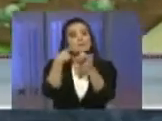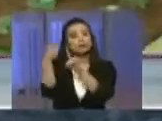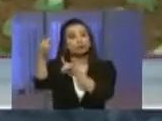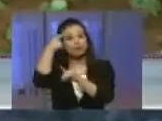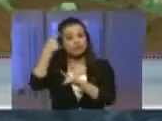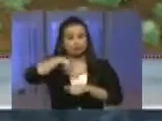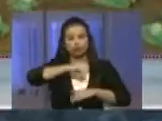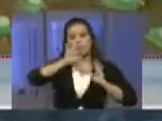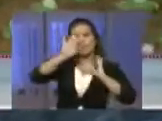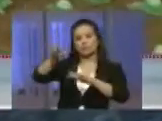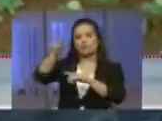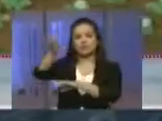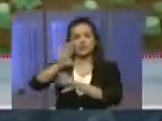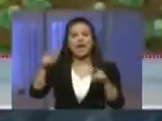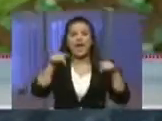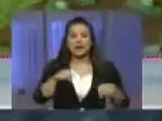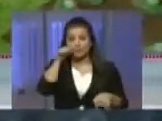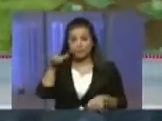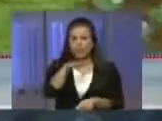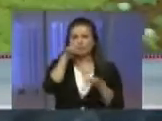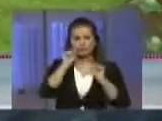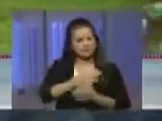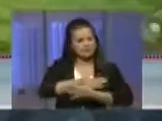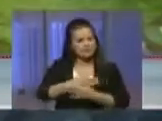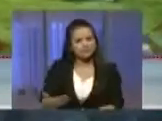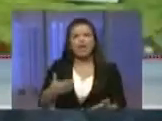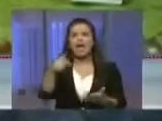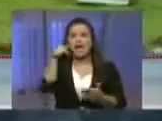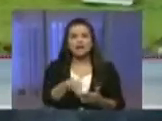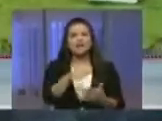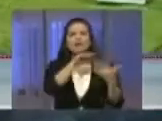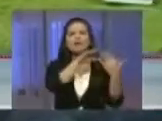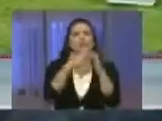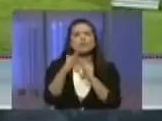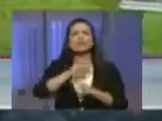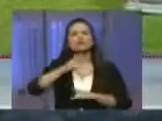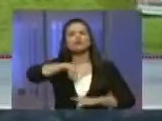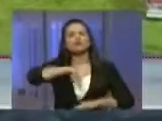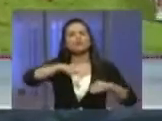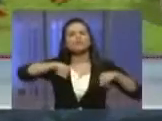aquí estamos el pueblo Nosotros mascarados somos un territorio